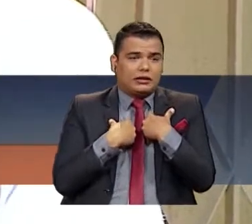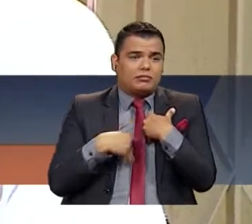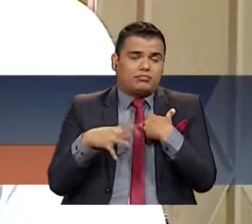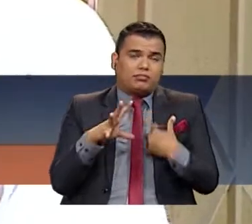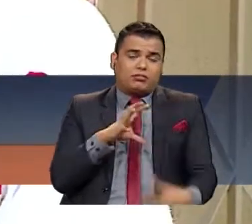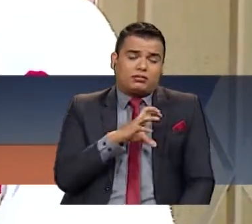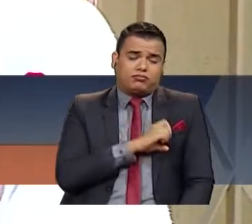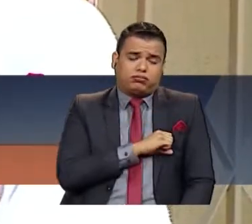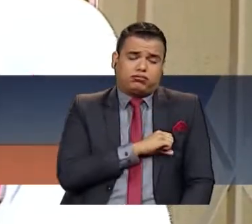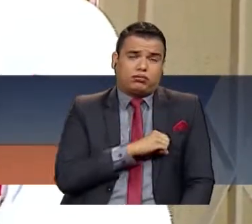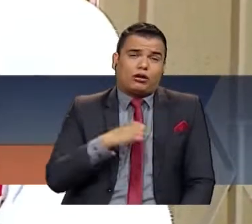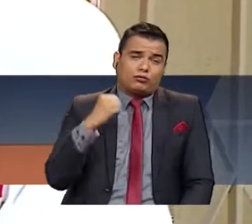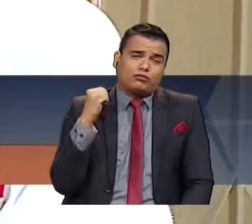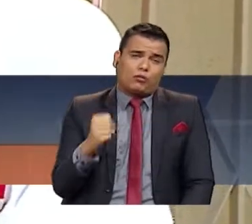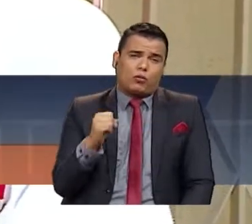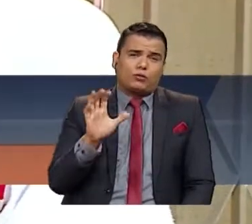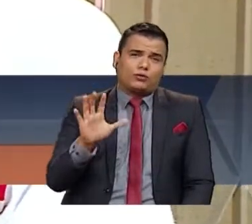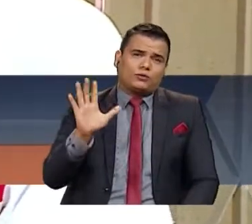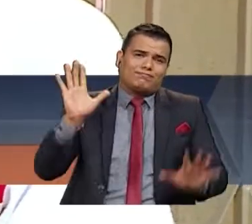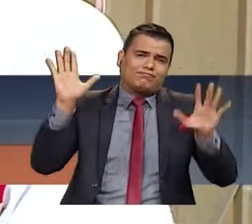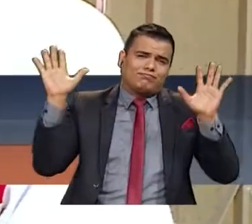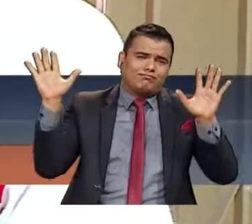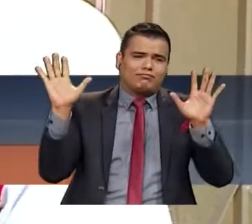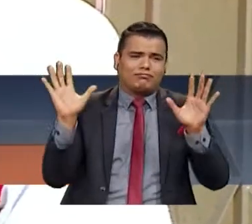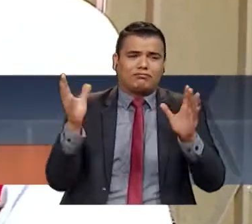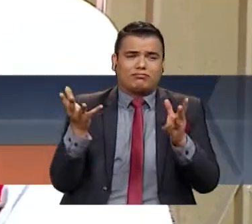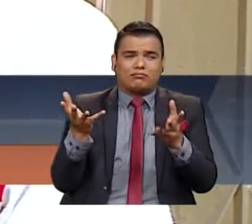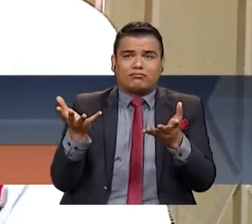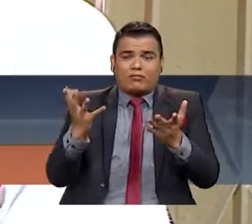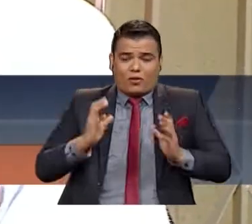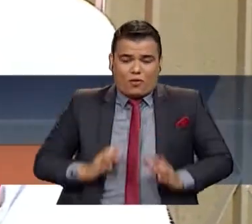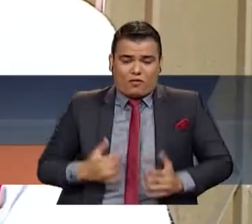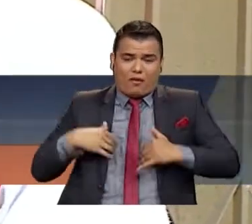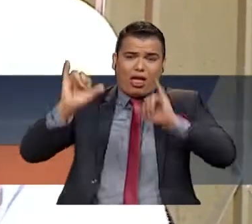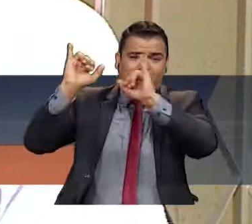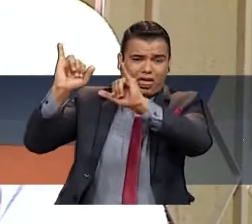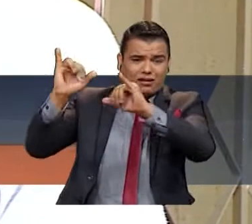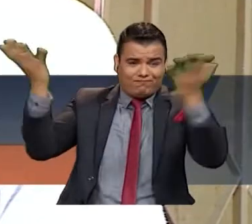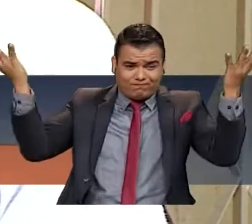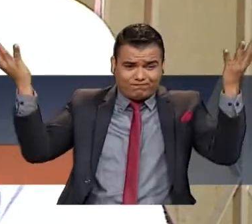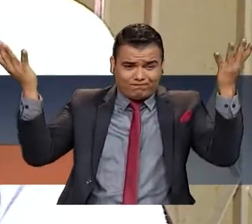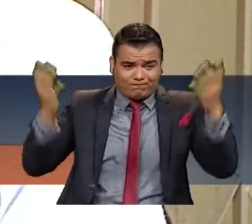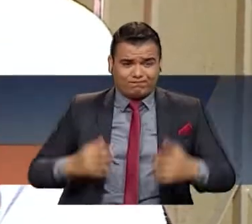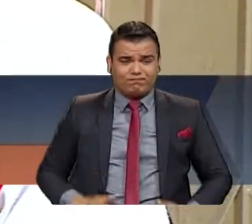dolió mucho, porque ya uno dejó parte de su cuerpo allá.